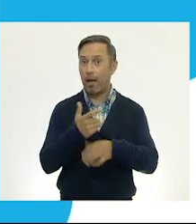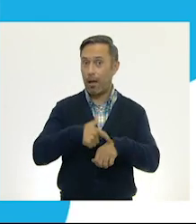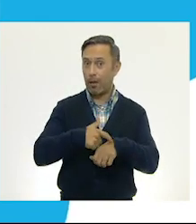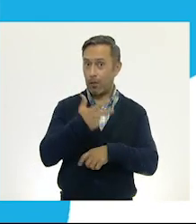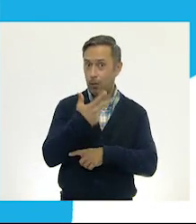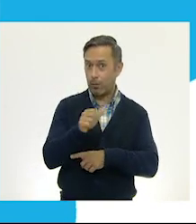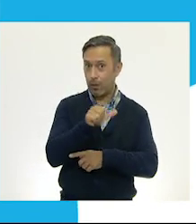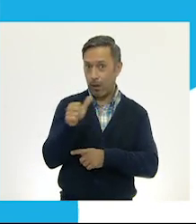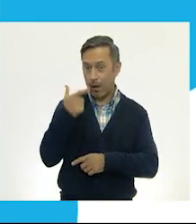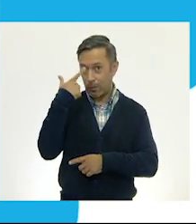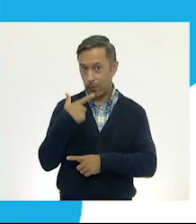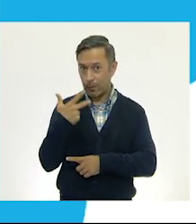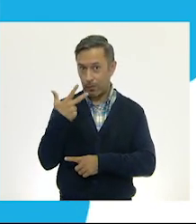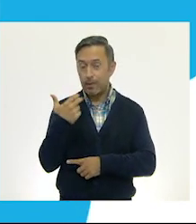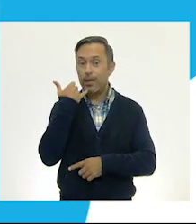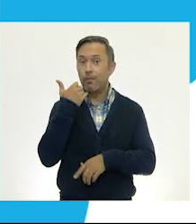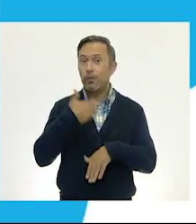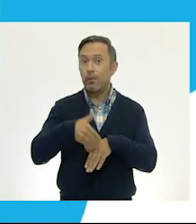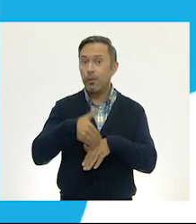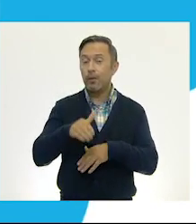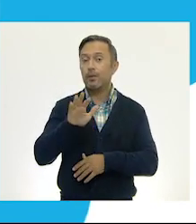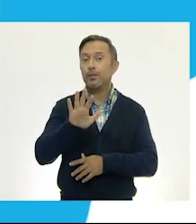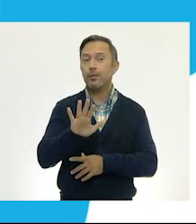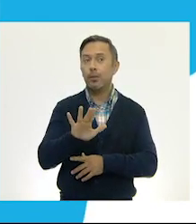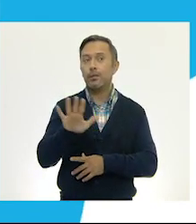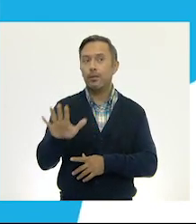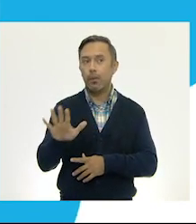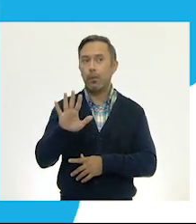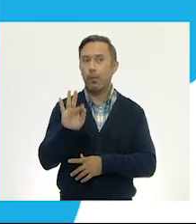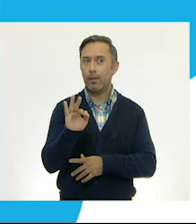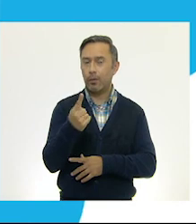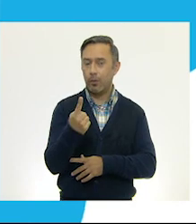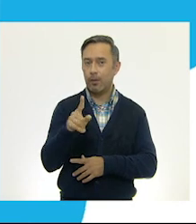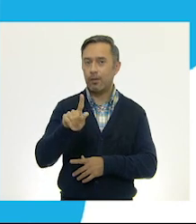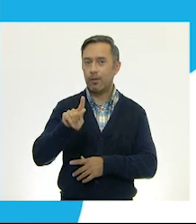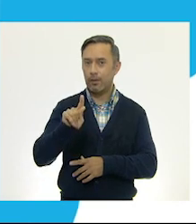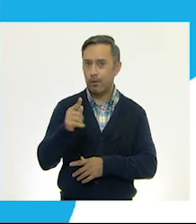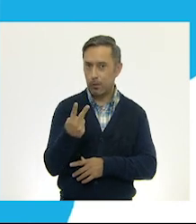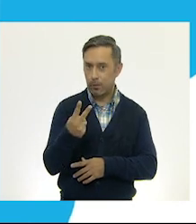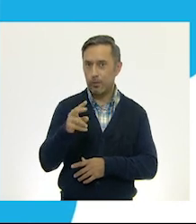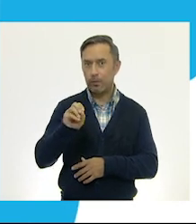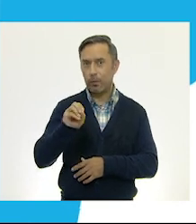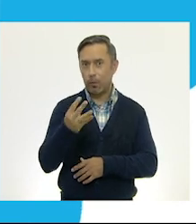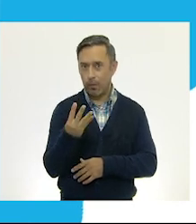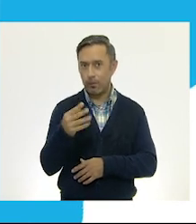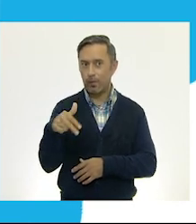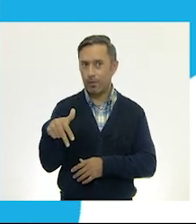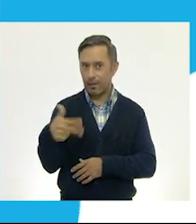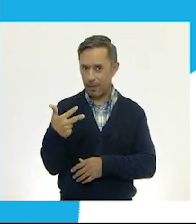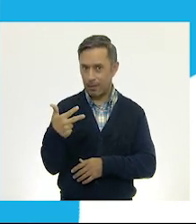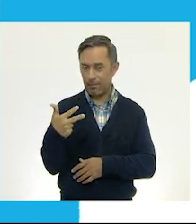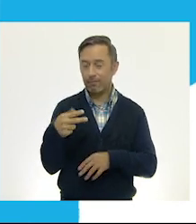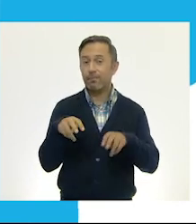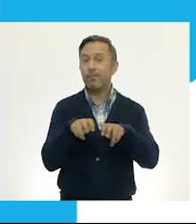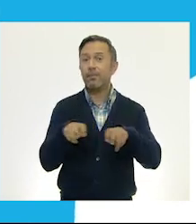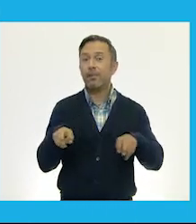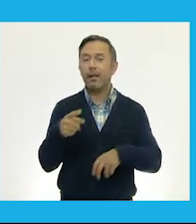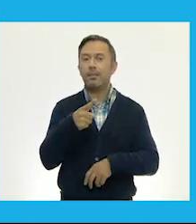teléfono 55 41 72 04 13. 100 líneas.